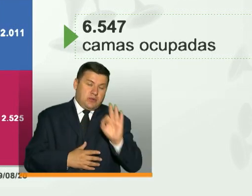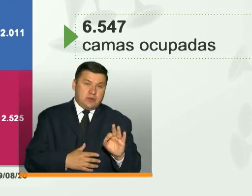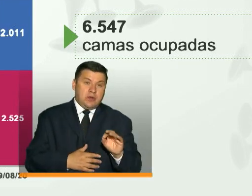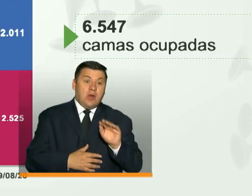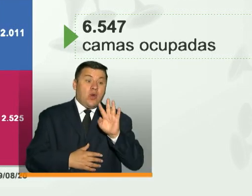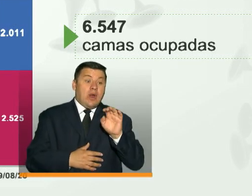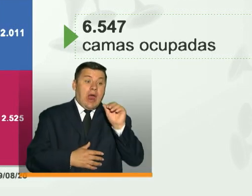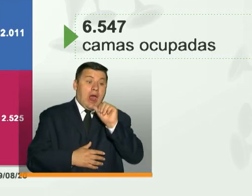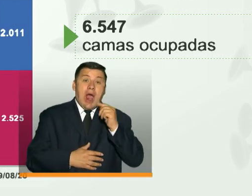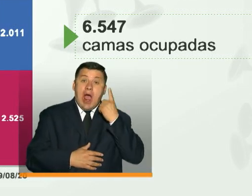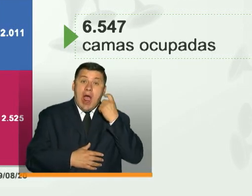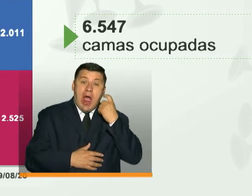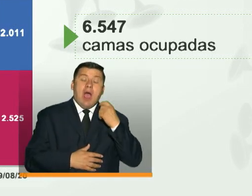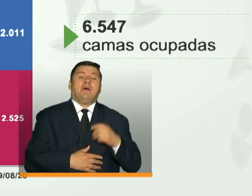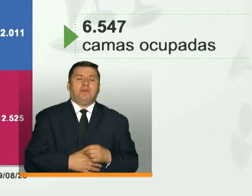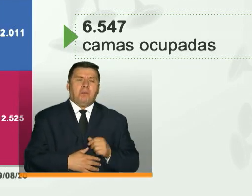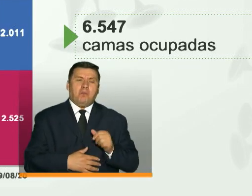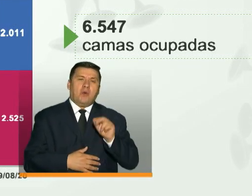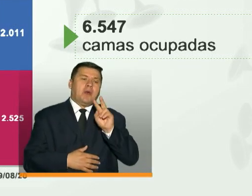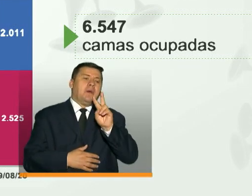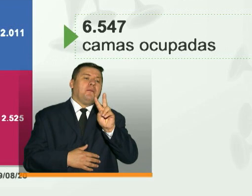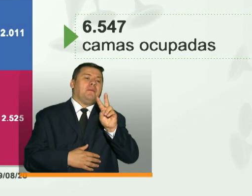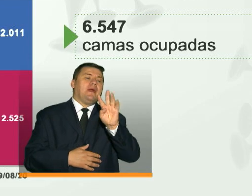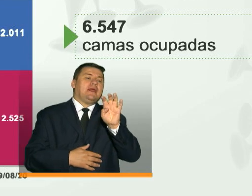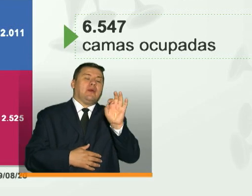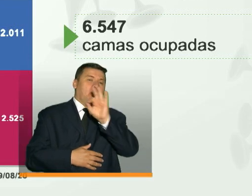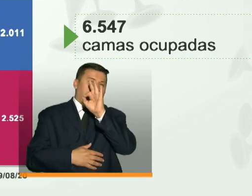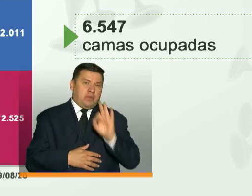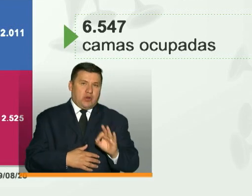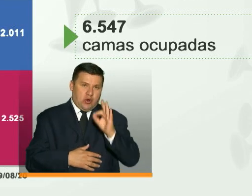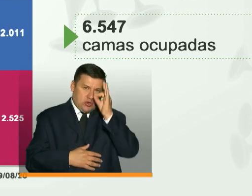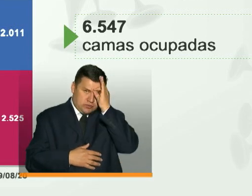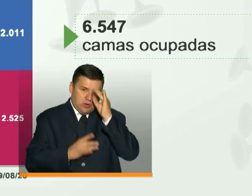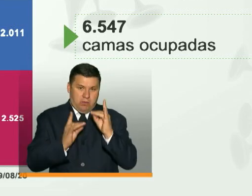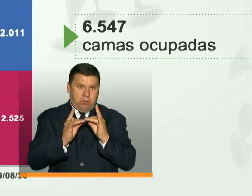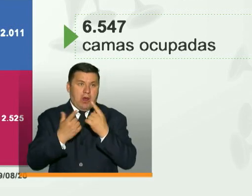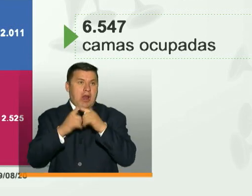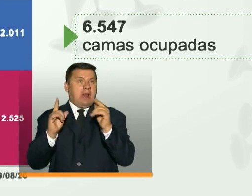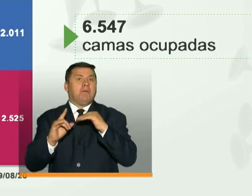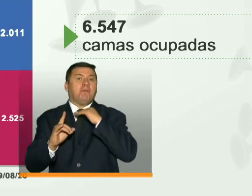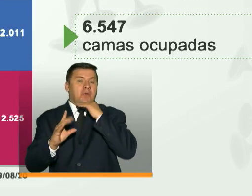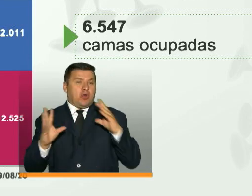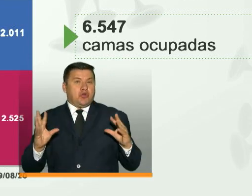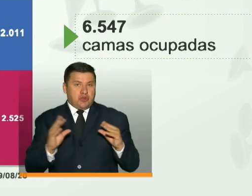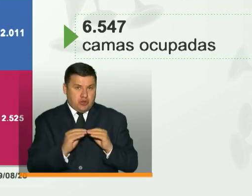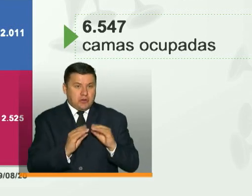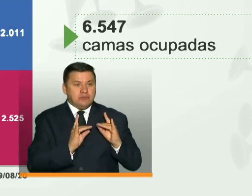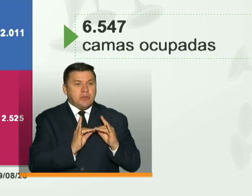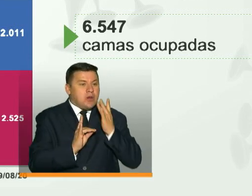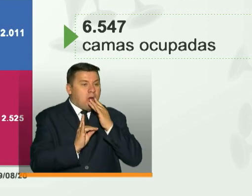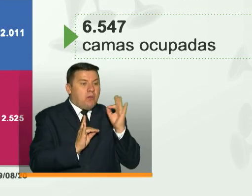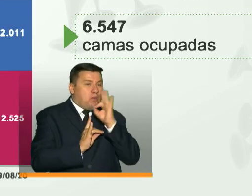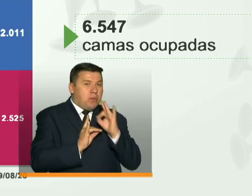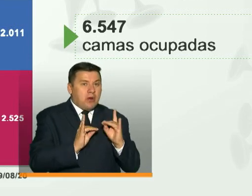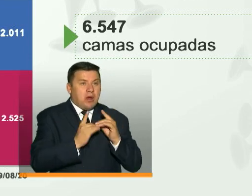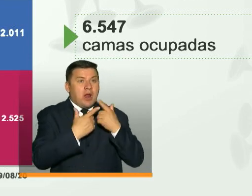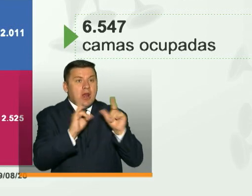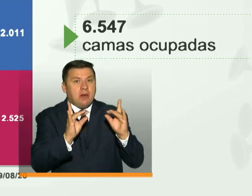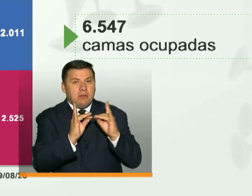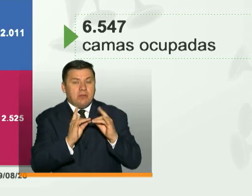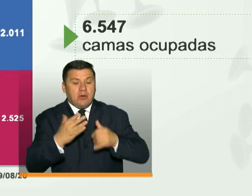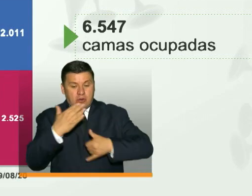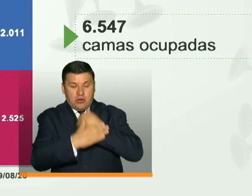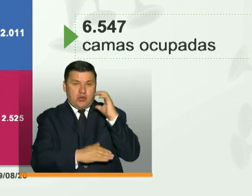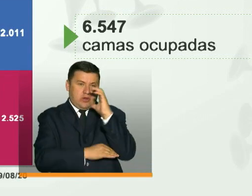9 de agosto, el día de ayer, teníamos 29% de camas disponibles. Nosotros teníamos para el